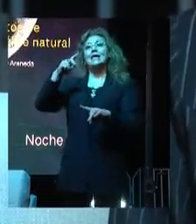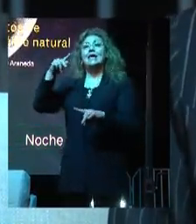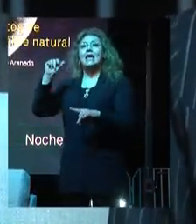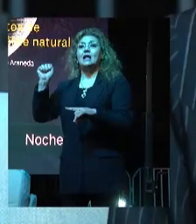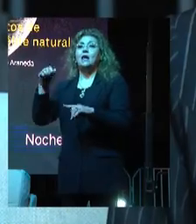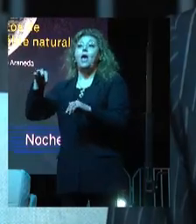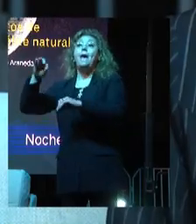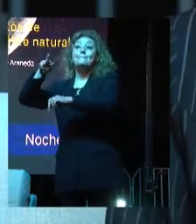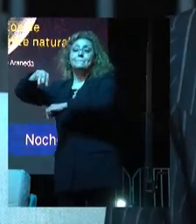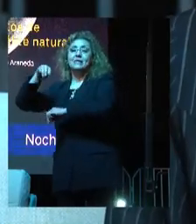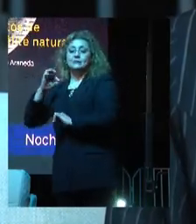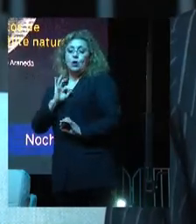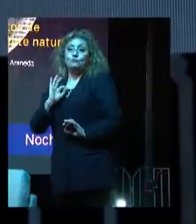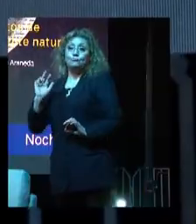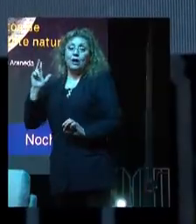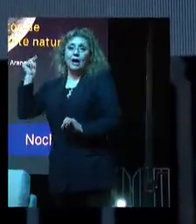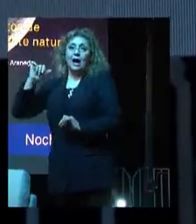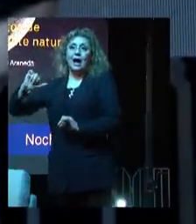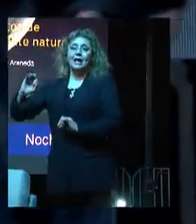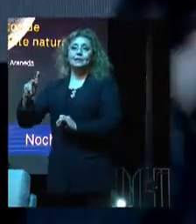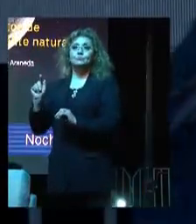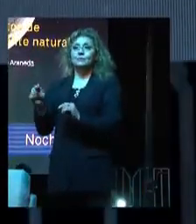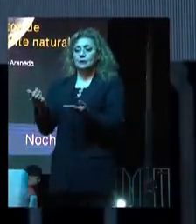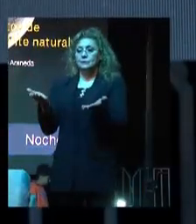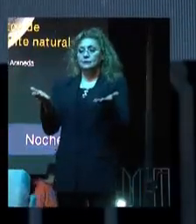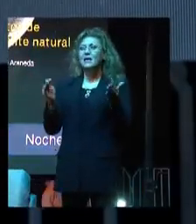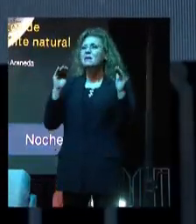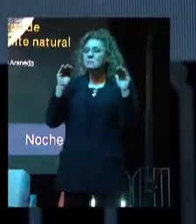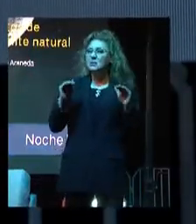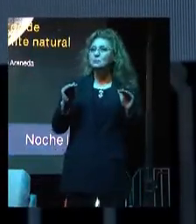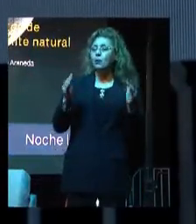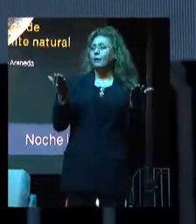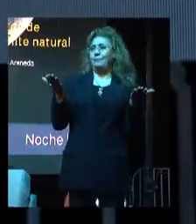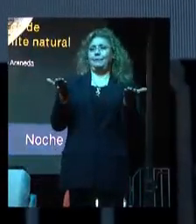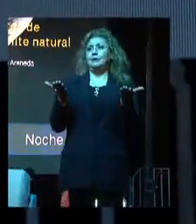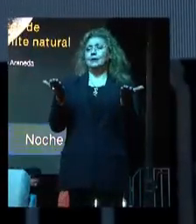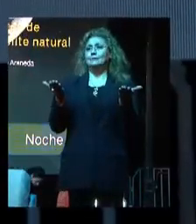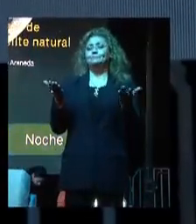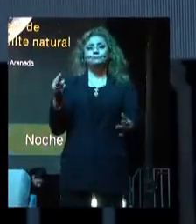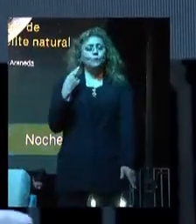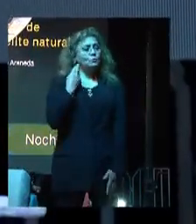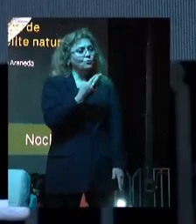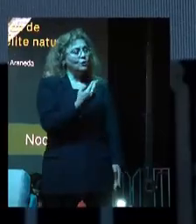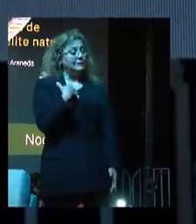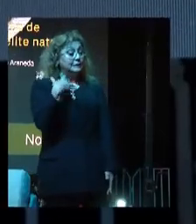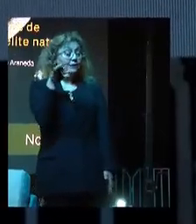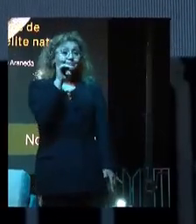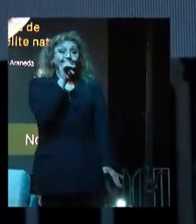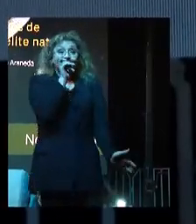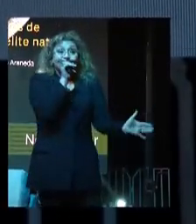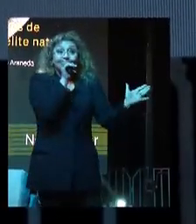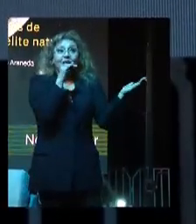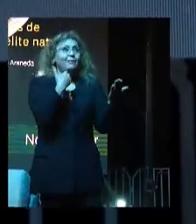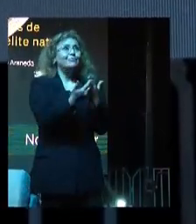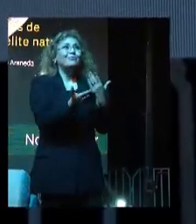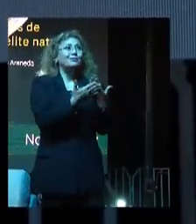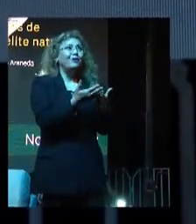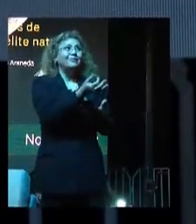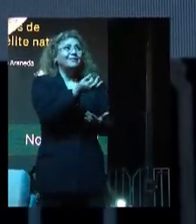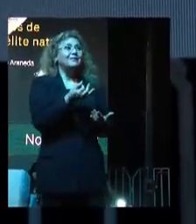tema. Claro, bueno, mira, no tengo idea yo de dónde viene el mito,